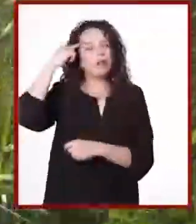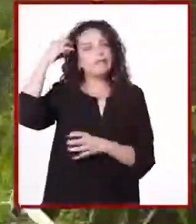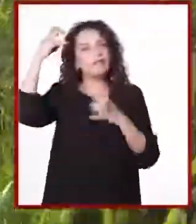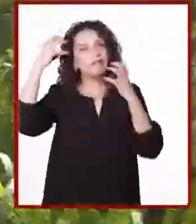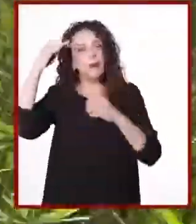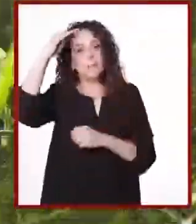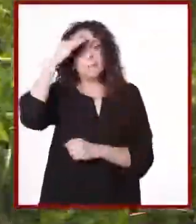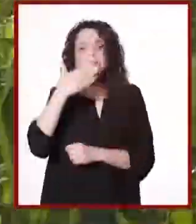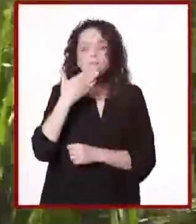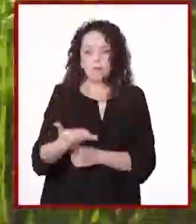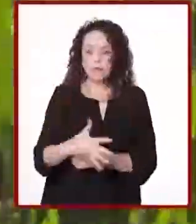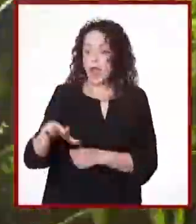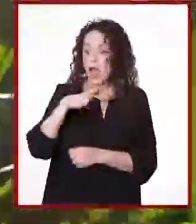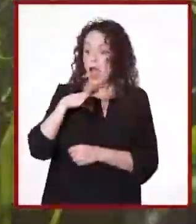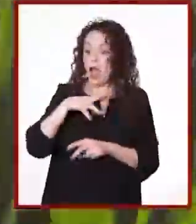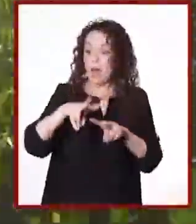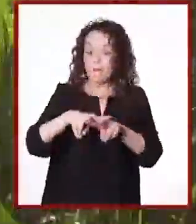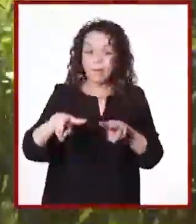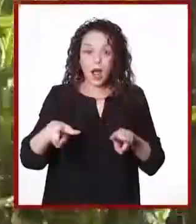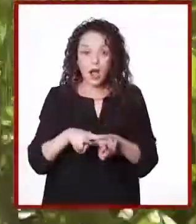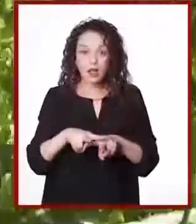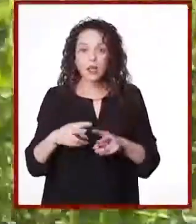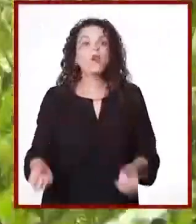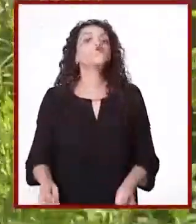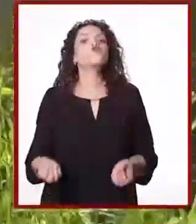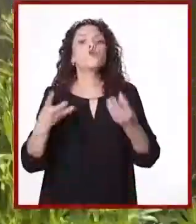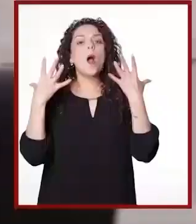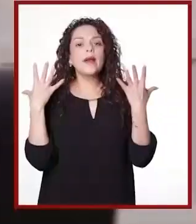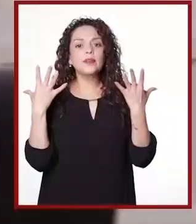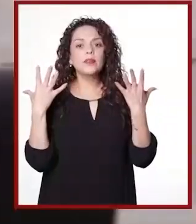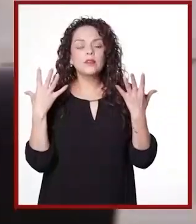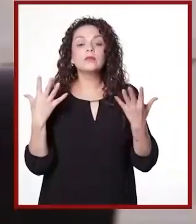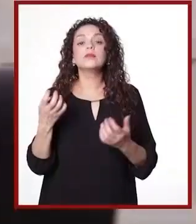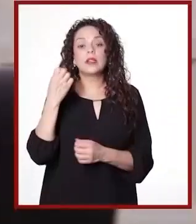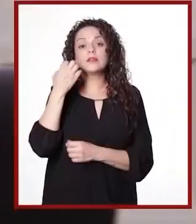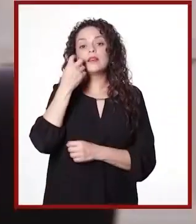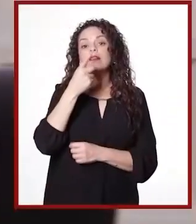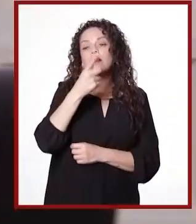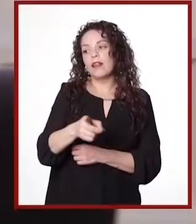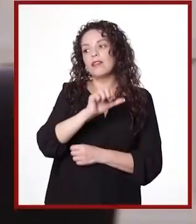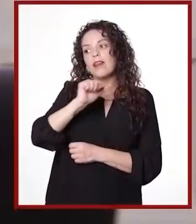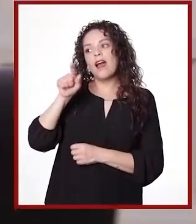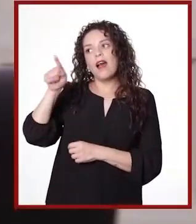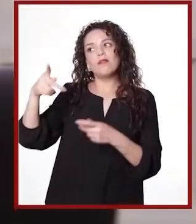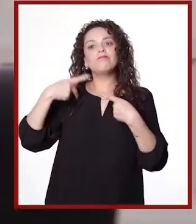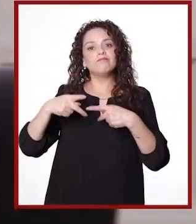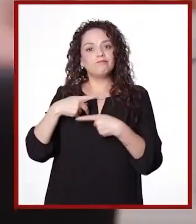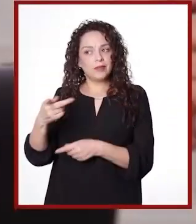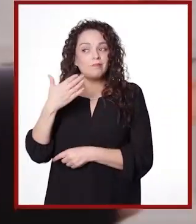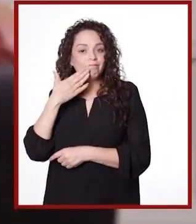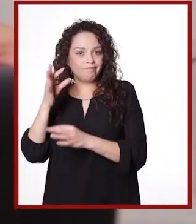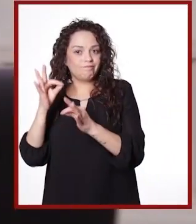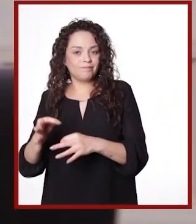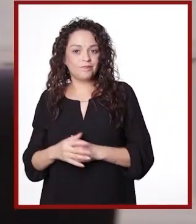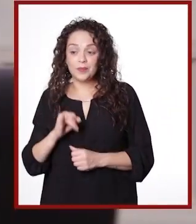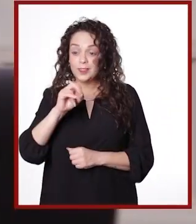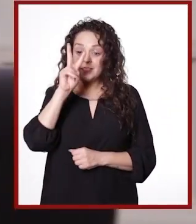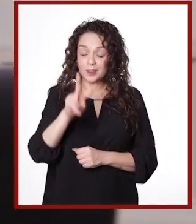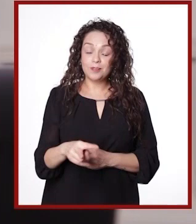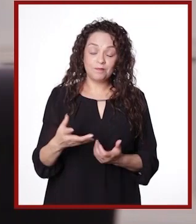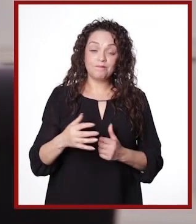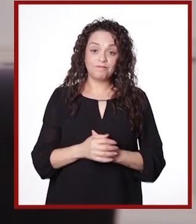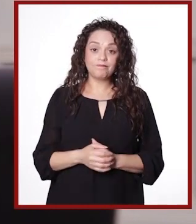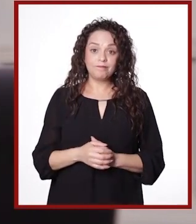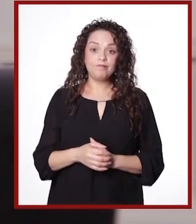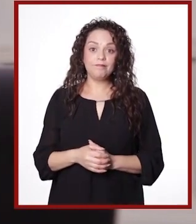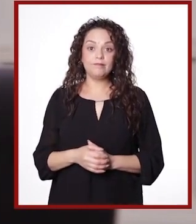los parques y cuántos tenemos, habla mucho de las personas. Sí, definitivamente. Eso yo me quedo con eso. Habla